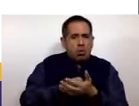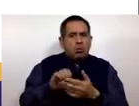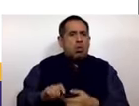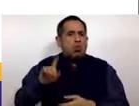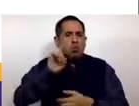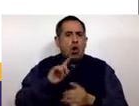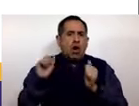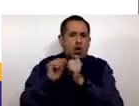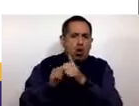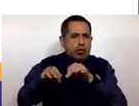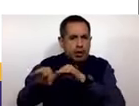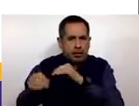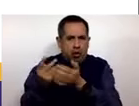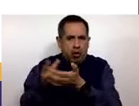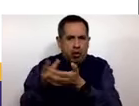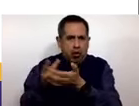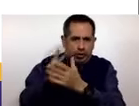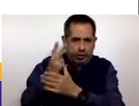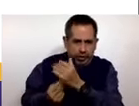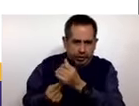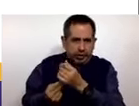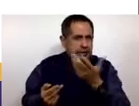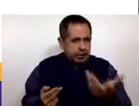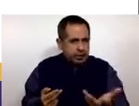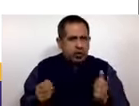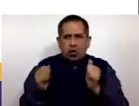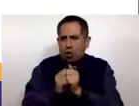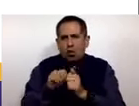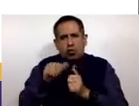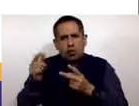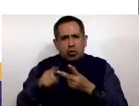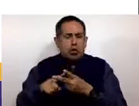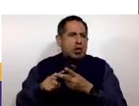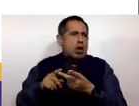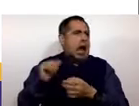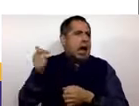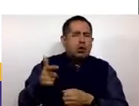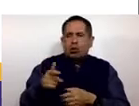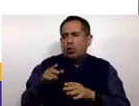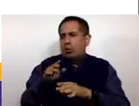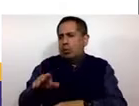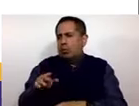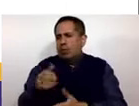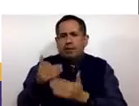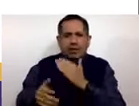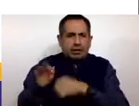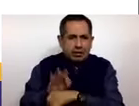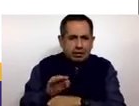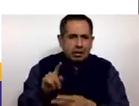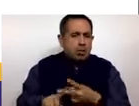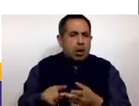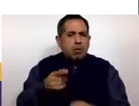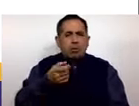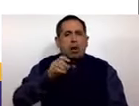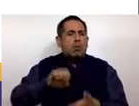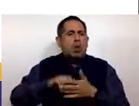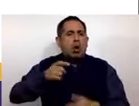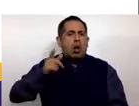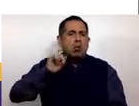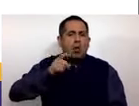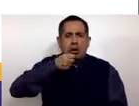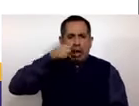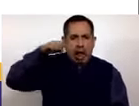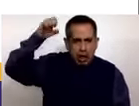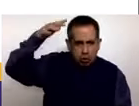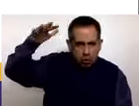las mujeres cuando se conjunta con otra condición de opresión, de vulnerabilidad, que es las adultas mayores, ¿no? Las